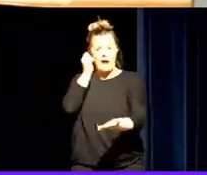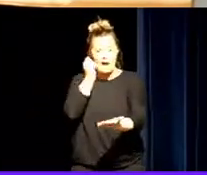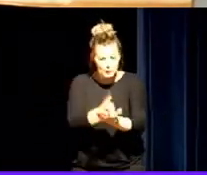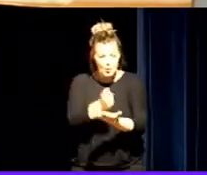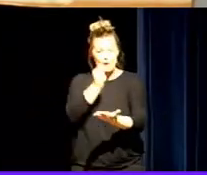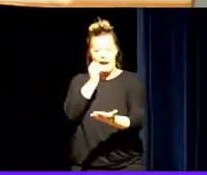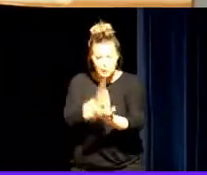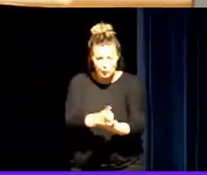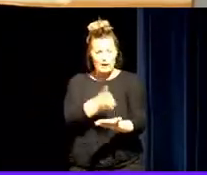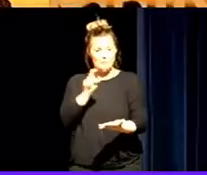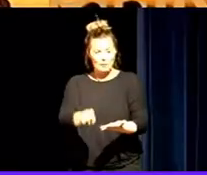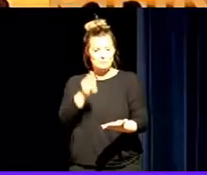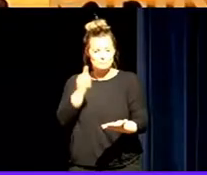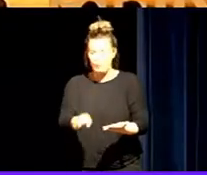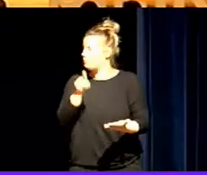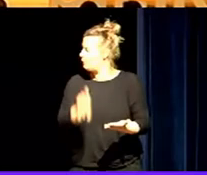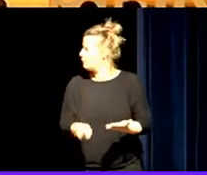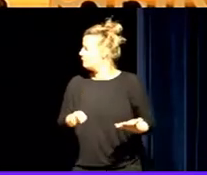el ronca.